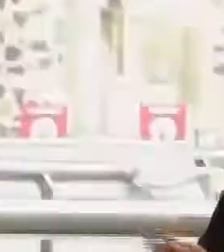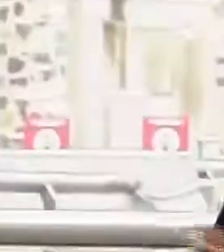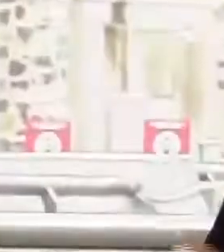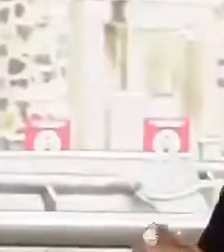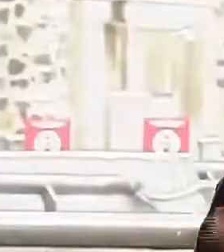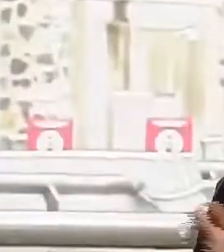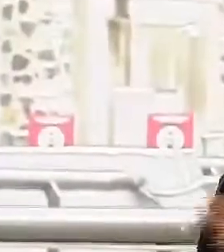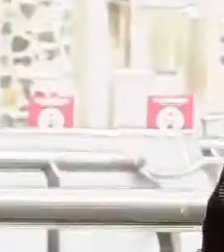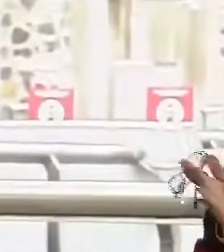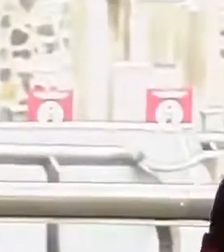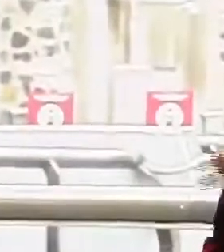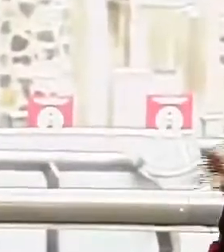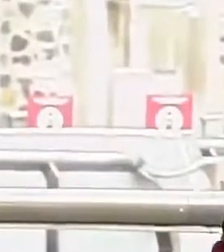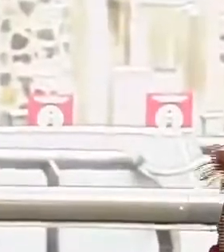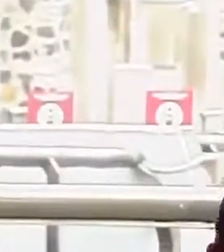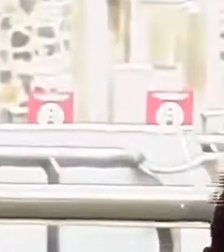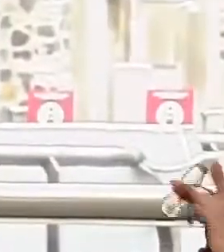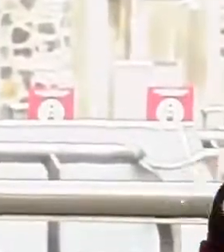México.